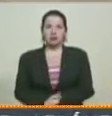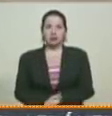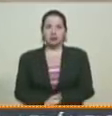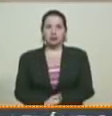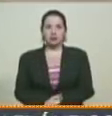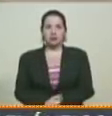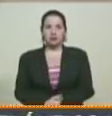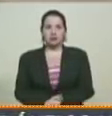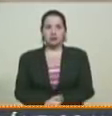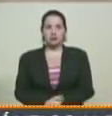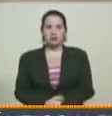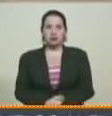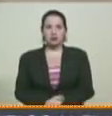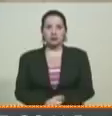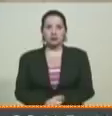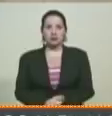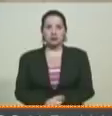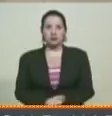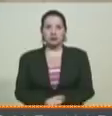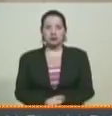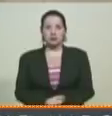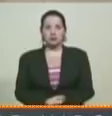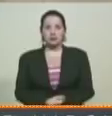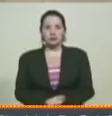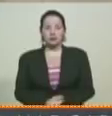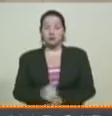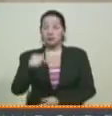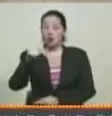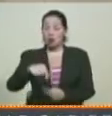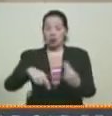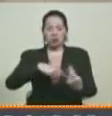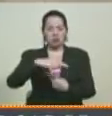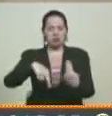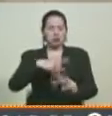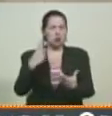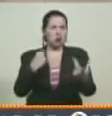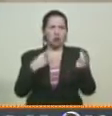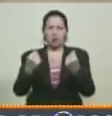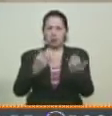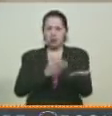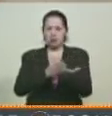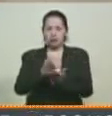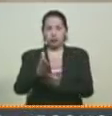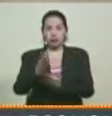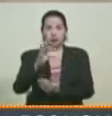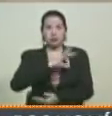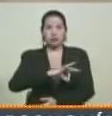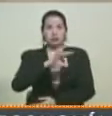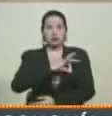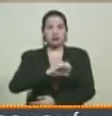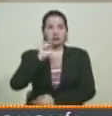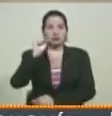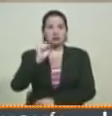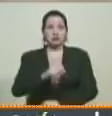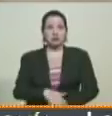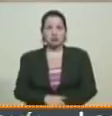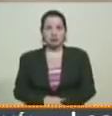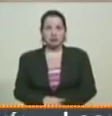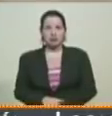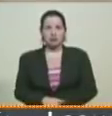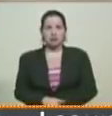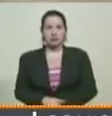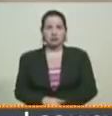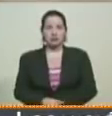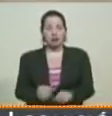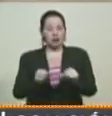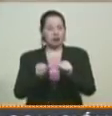Hoy le pedí el mandato para hacer una revolución económica rumbo al socialismo, para construir la